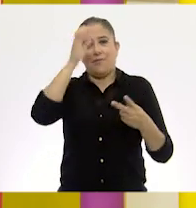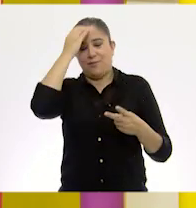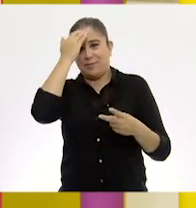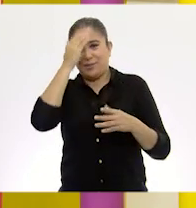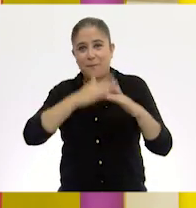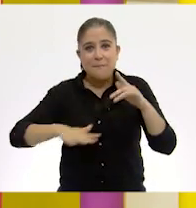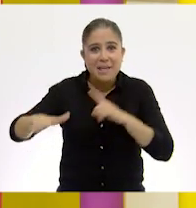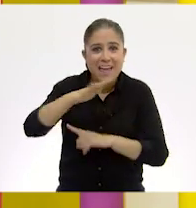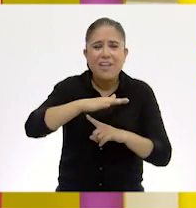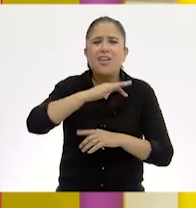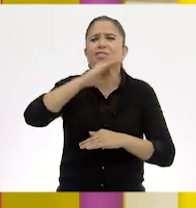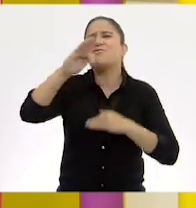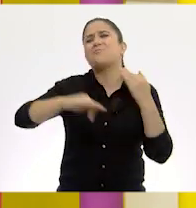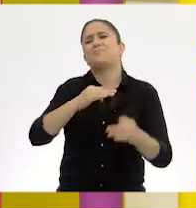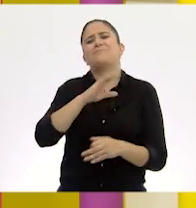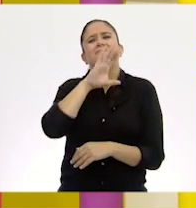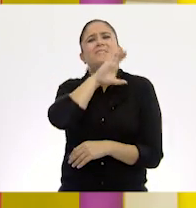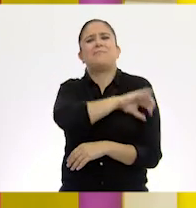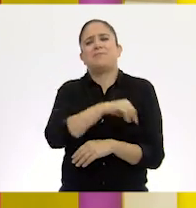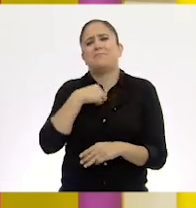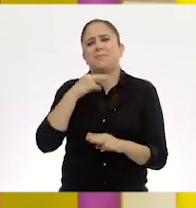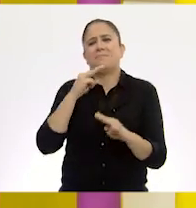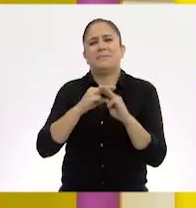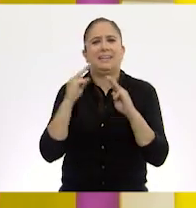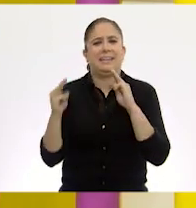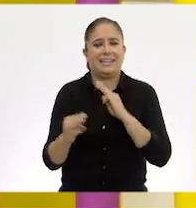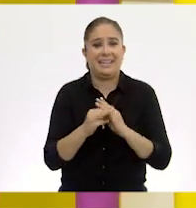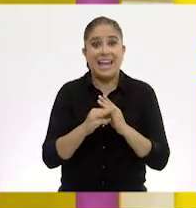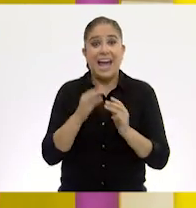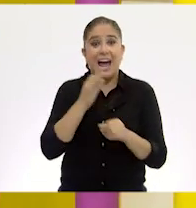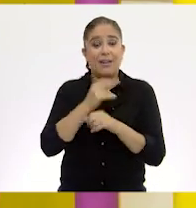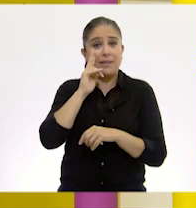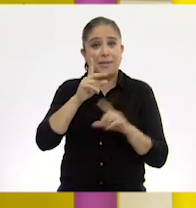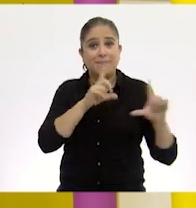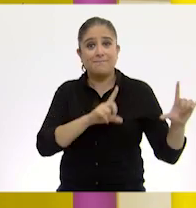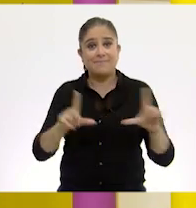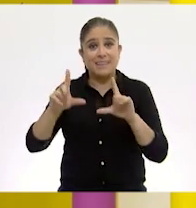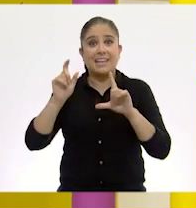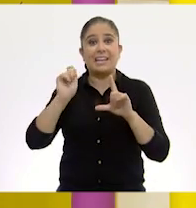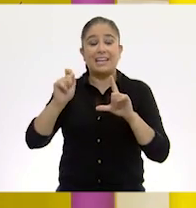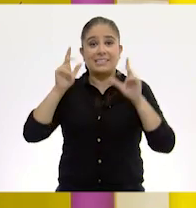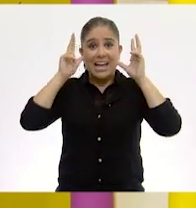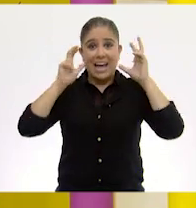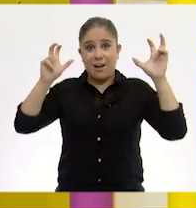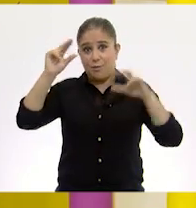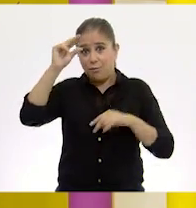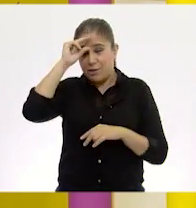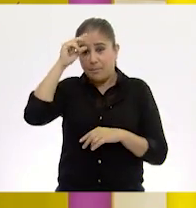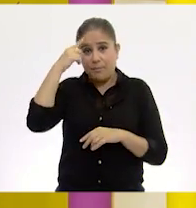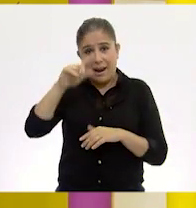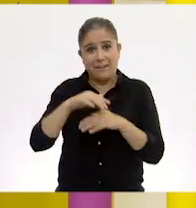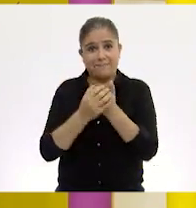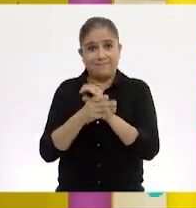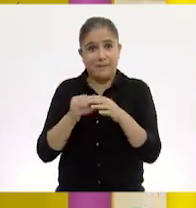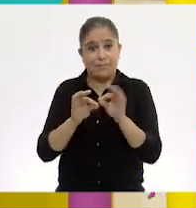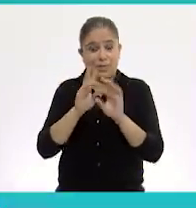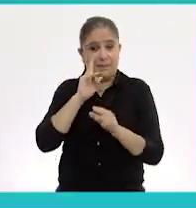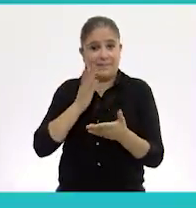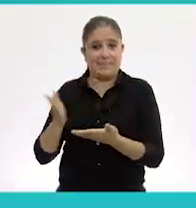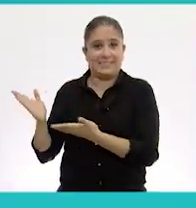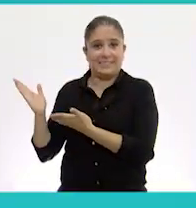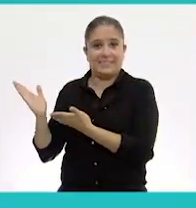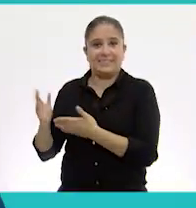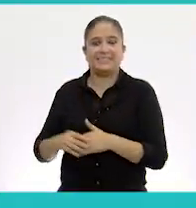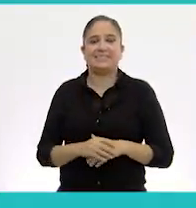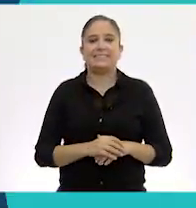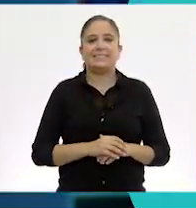y la verdad es que todas me gustan mucho. Pero hoy vamos a ver una cápsula de Ajo Listo sobre el lavado de manos, que es muy importante. Vamos a verlo.